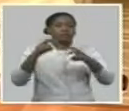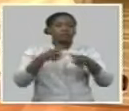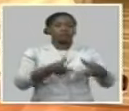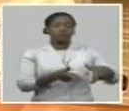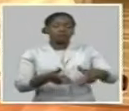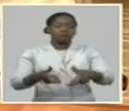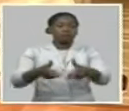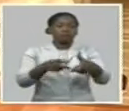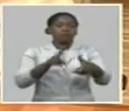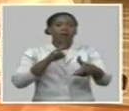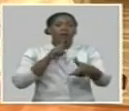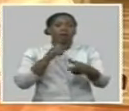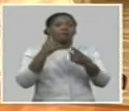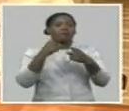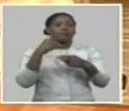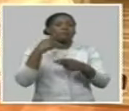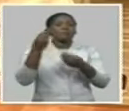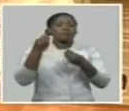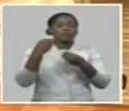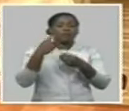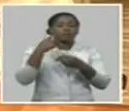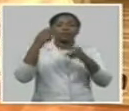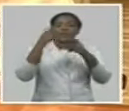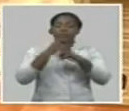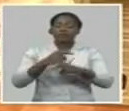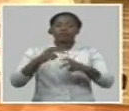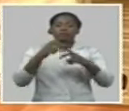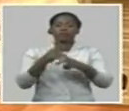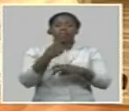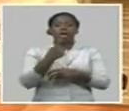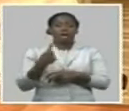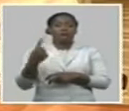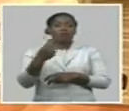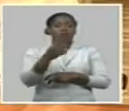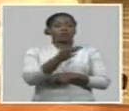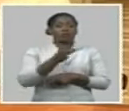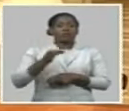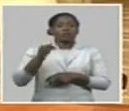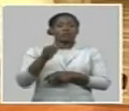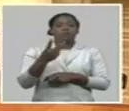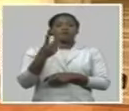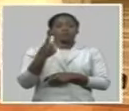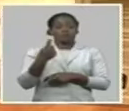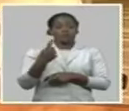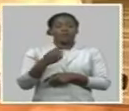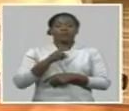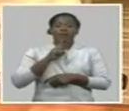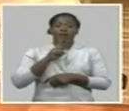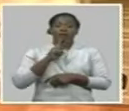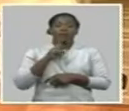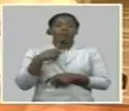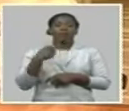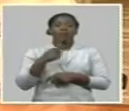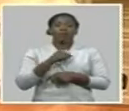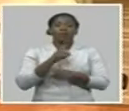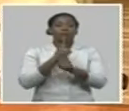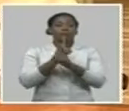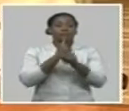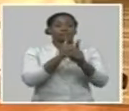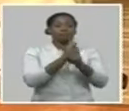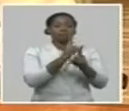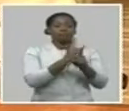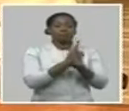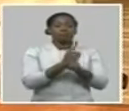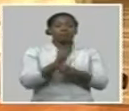suplimos puede ser que hay algunos lugar por eso siempre es importante la comunicación directa con la población y el reporte